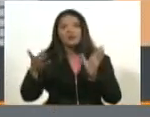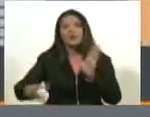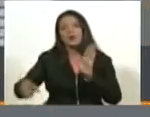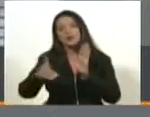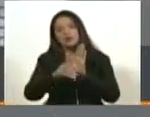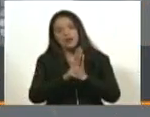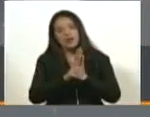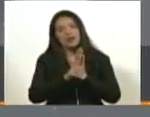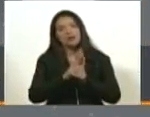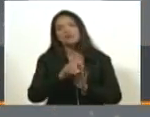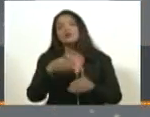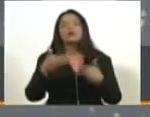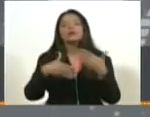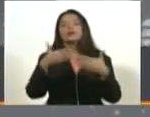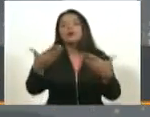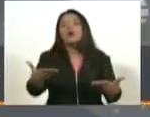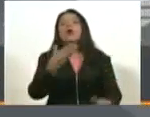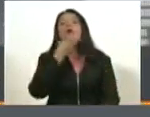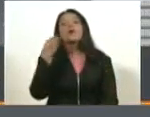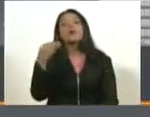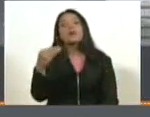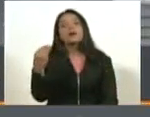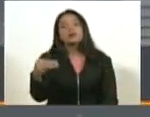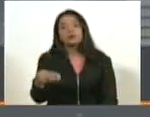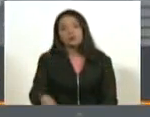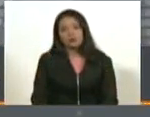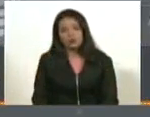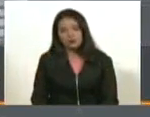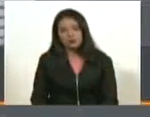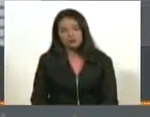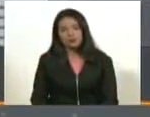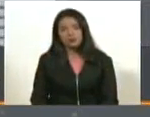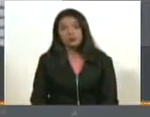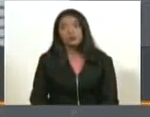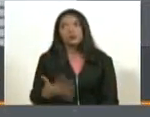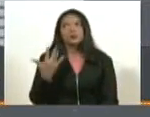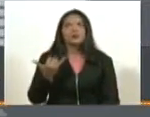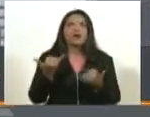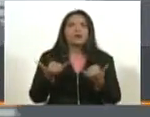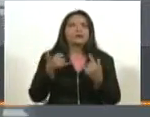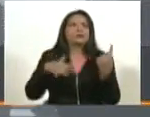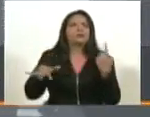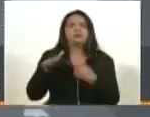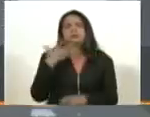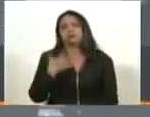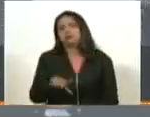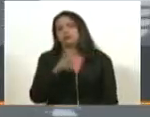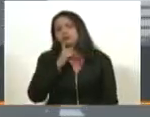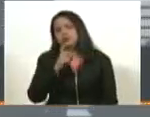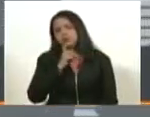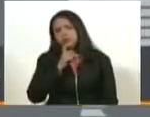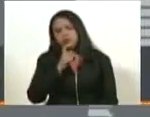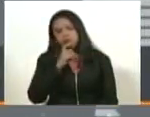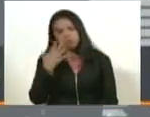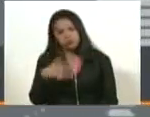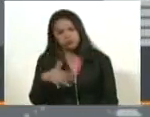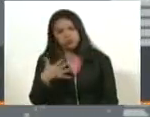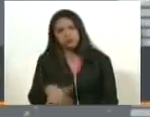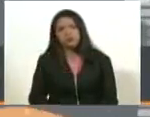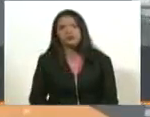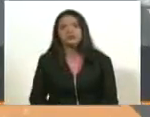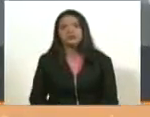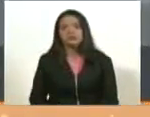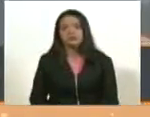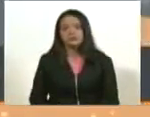de nuestra promisoria juventud que le ha tocado una hora compleja y difícil, sin lugar a